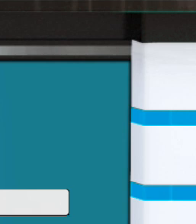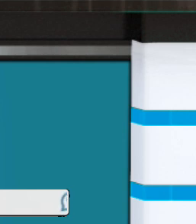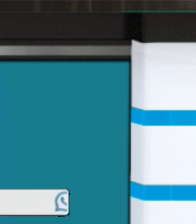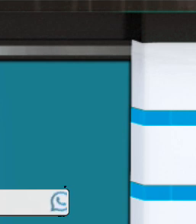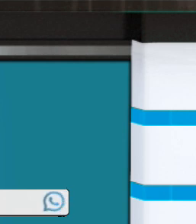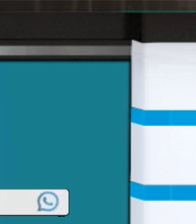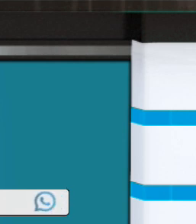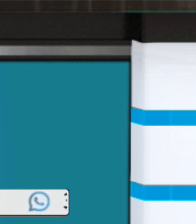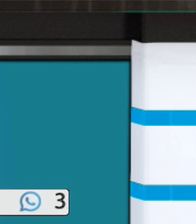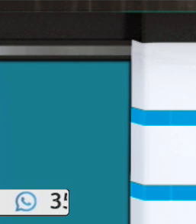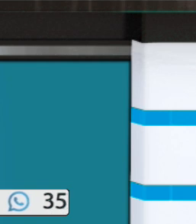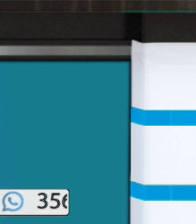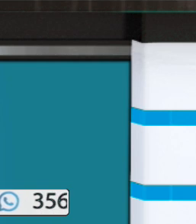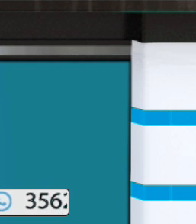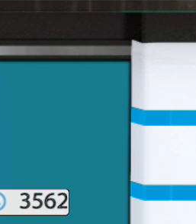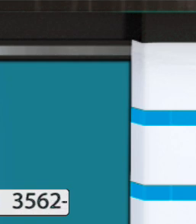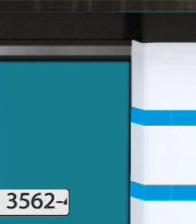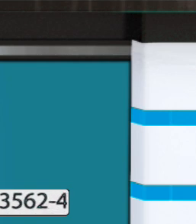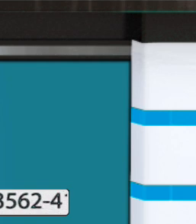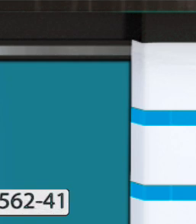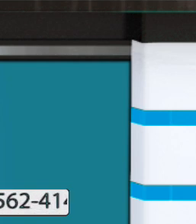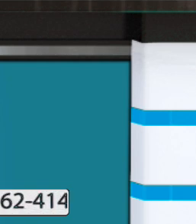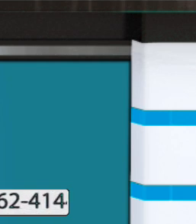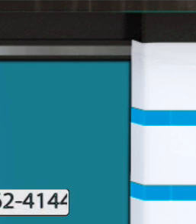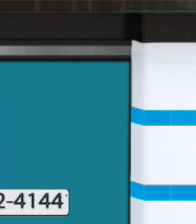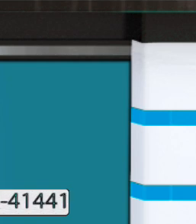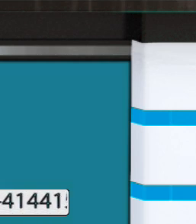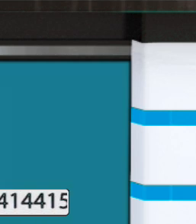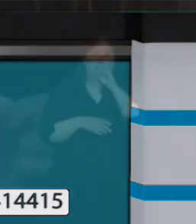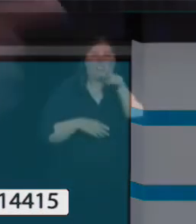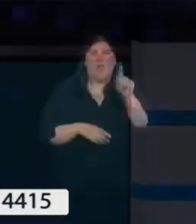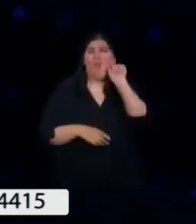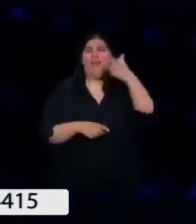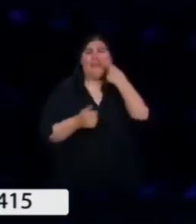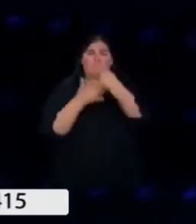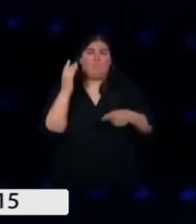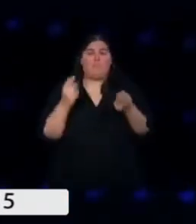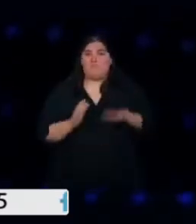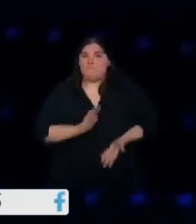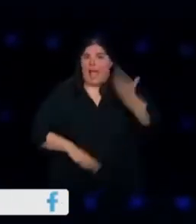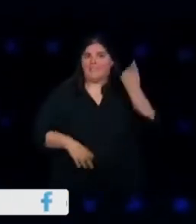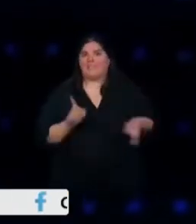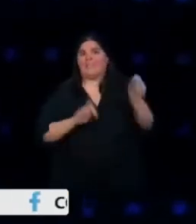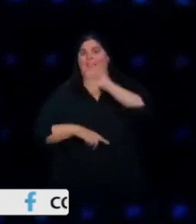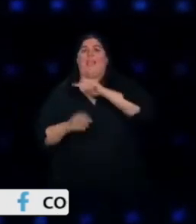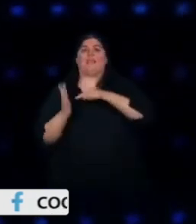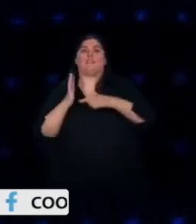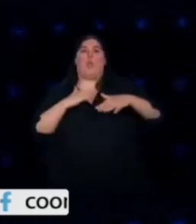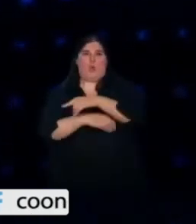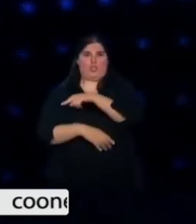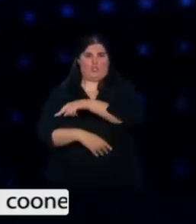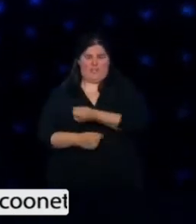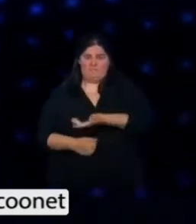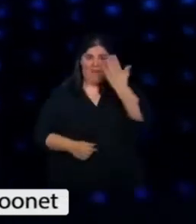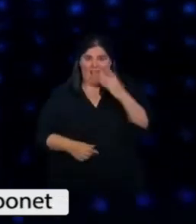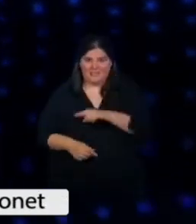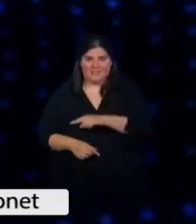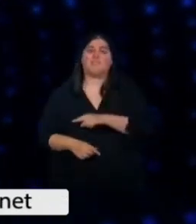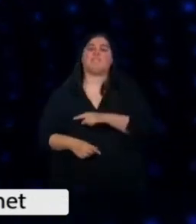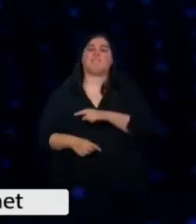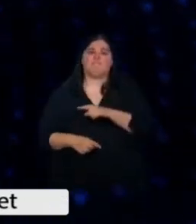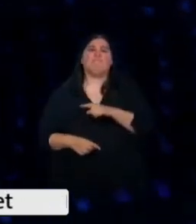aprovechar esta situación si en el caso que masa sea gobierno de revertir esa situación y y sacar un poco más de provecho